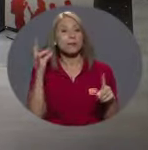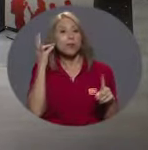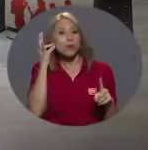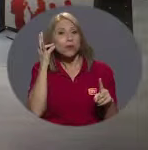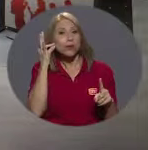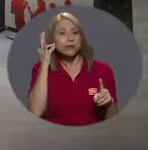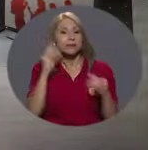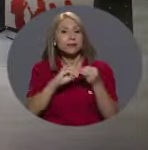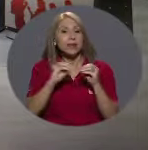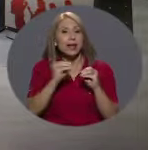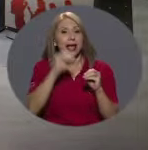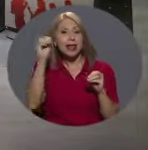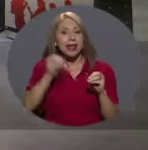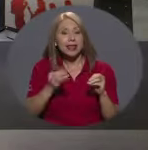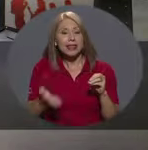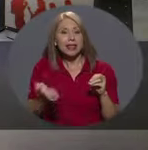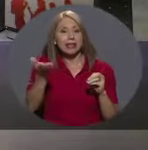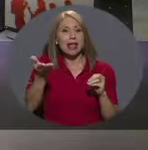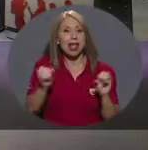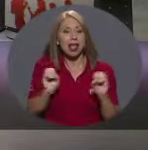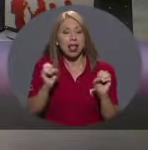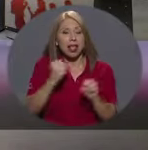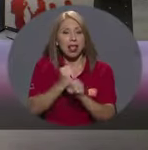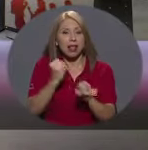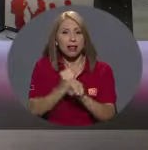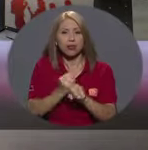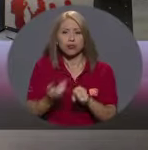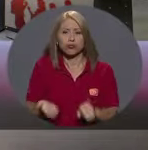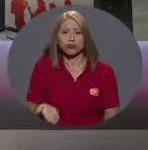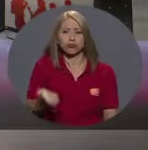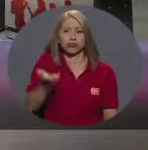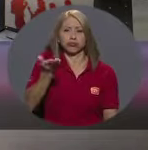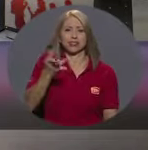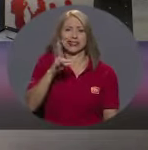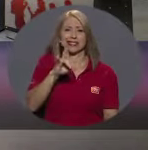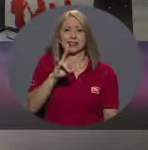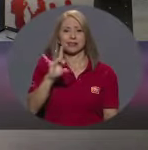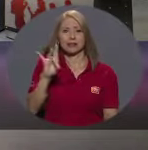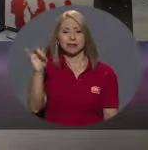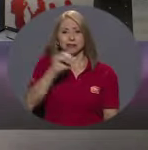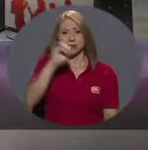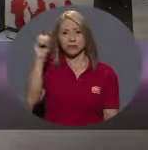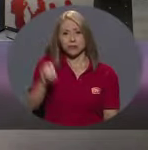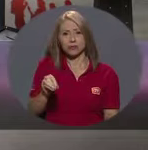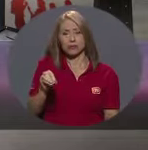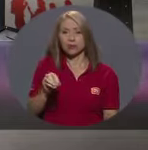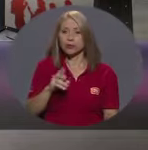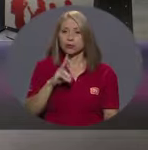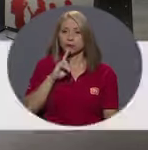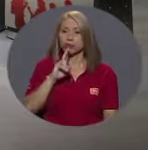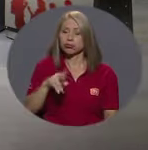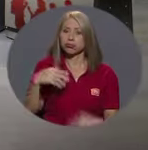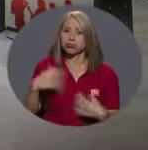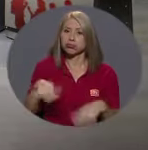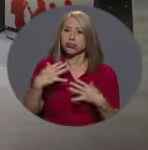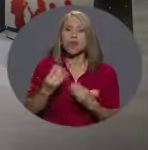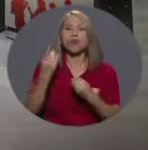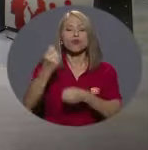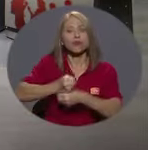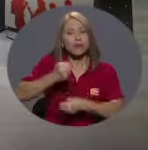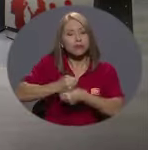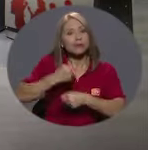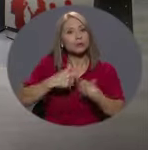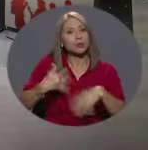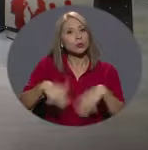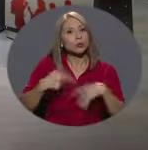caso de las mujeres, el índice de inactividad laboral aumenta hasta un 78%. Entonces, definitivamente, mucho que